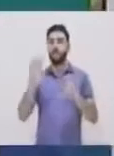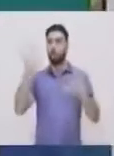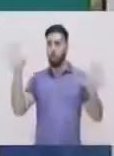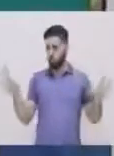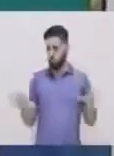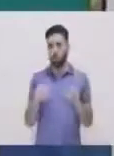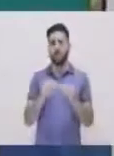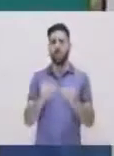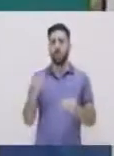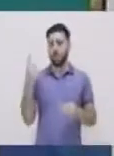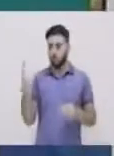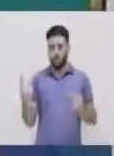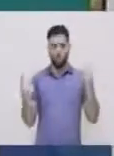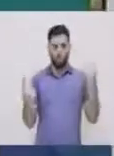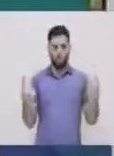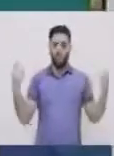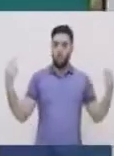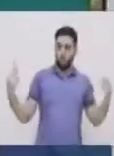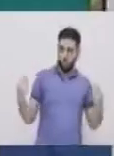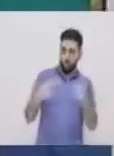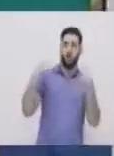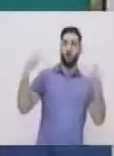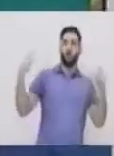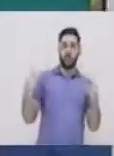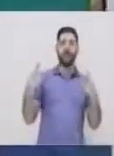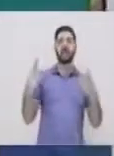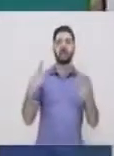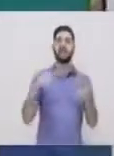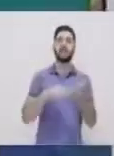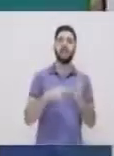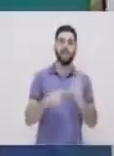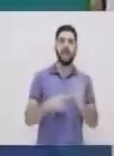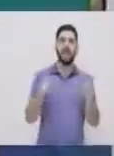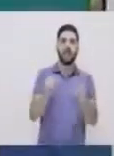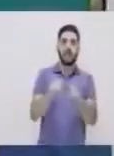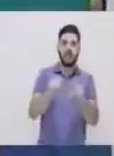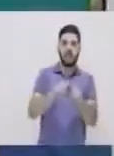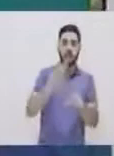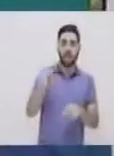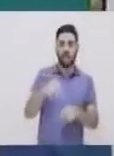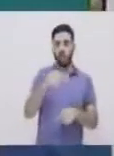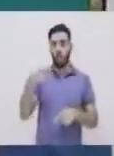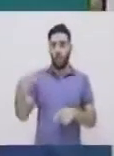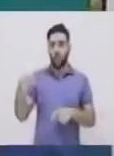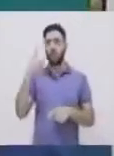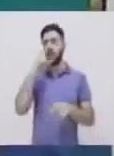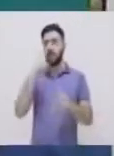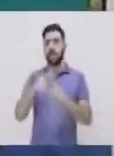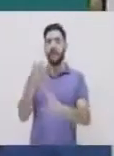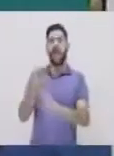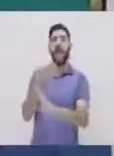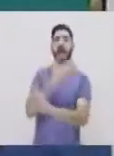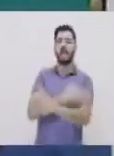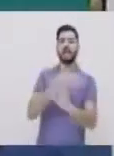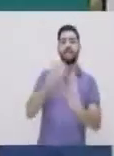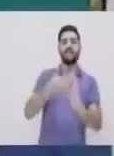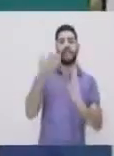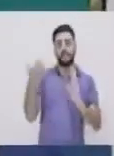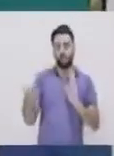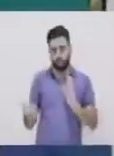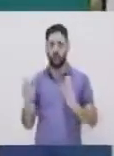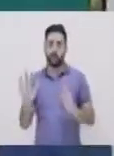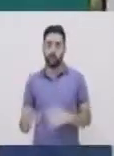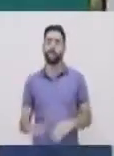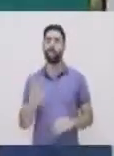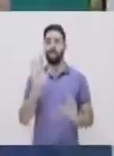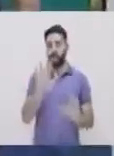total de dos cuerpos o de los cuerpos que chocan es igual antes y después del impacto. Veamos un